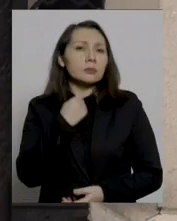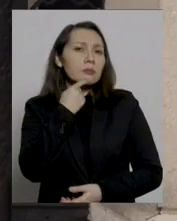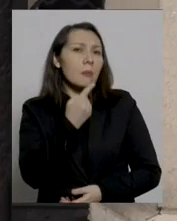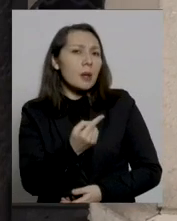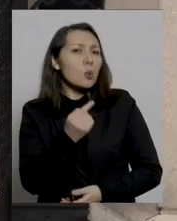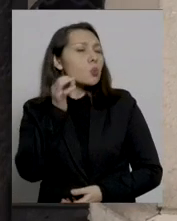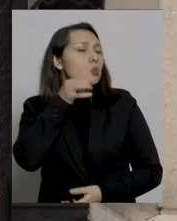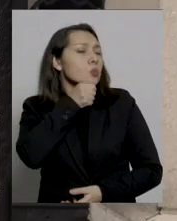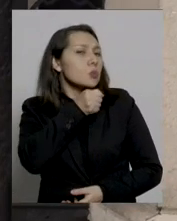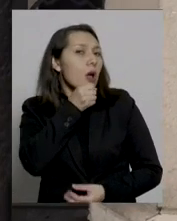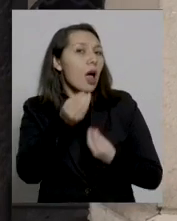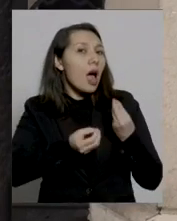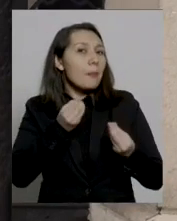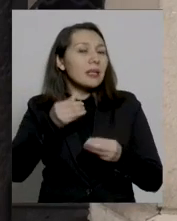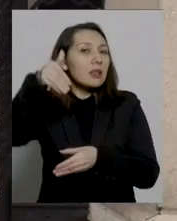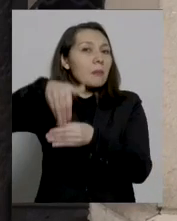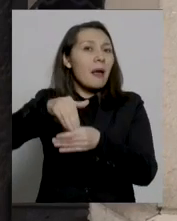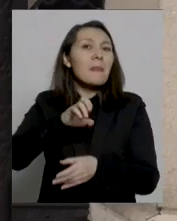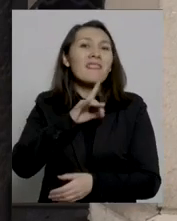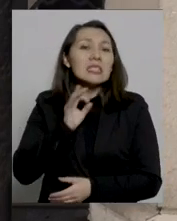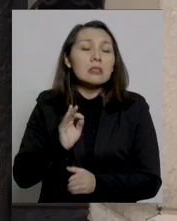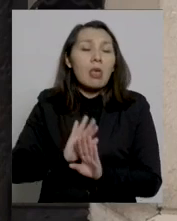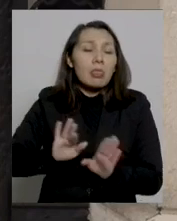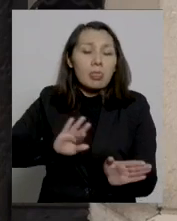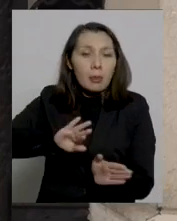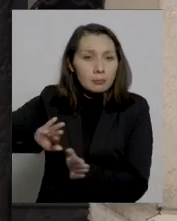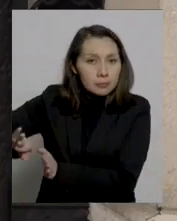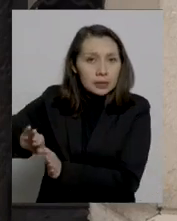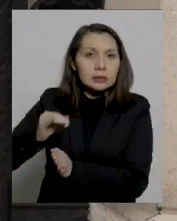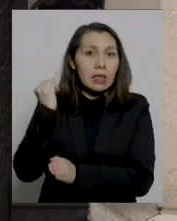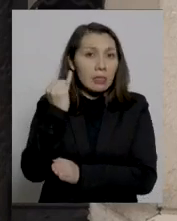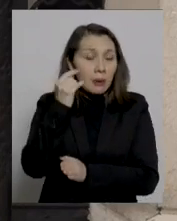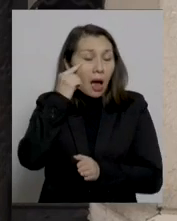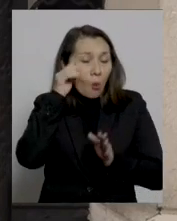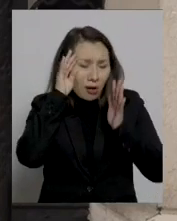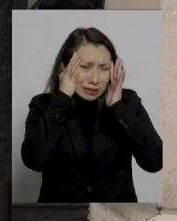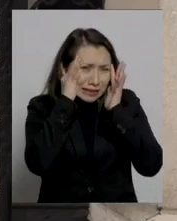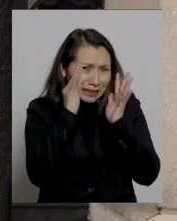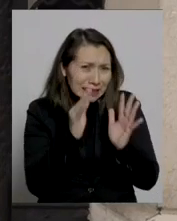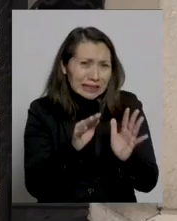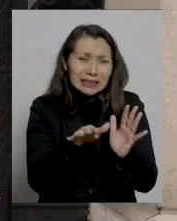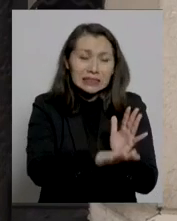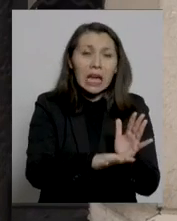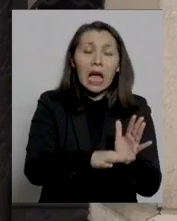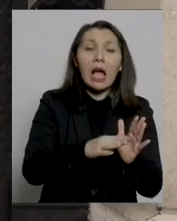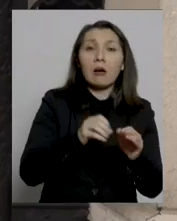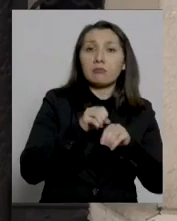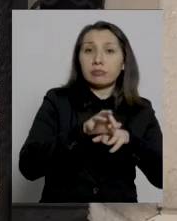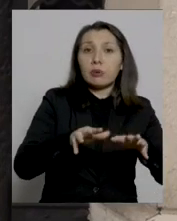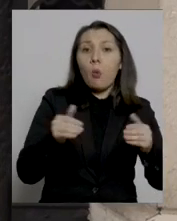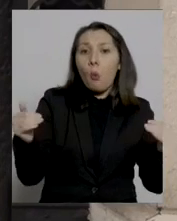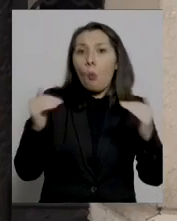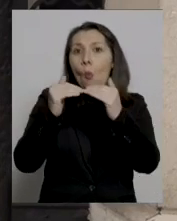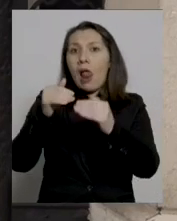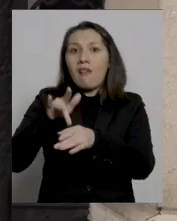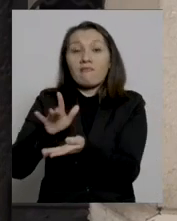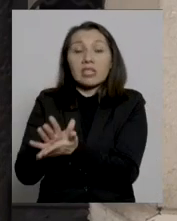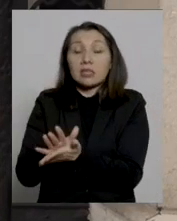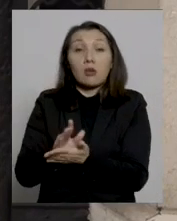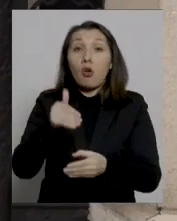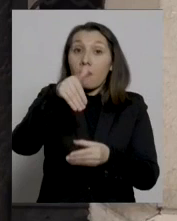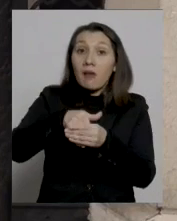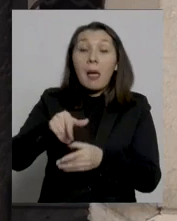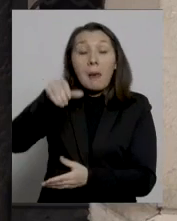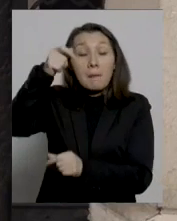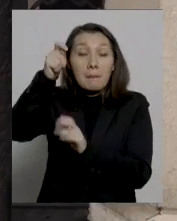con el presidente lo que va a pasar con el plebiscito, independiente que la emergencia es la pandemia, pero es algo que va a topar, insisto, en la fecha, ministro. No, insisto, el plebiscito es en el